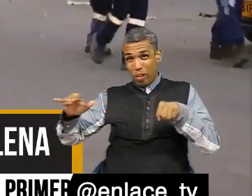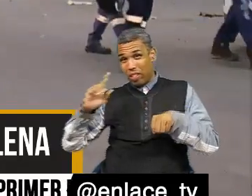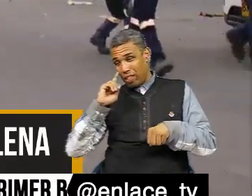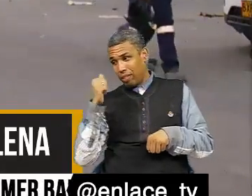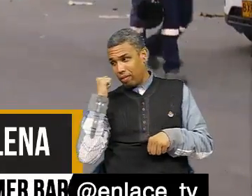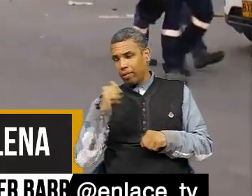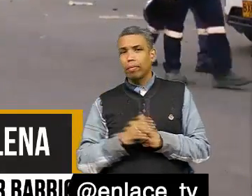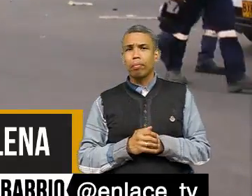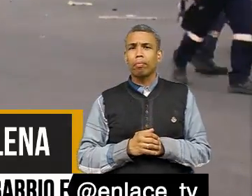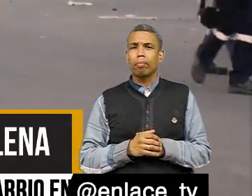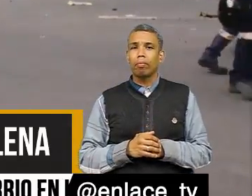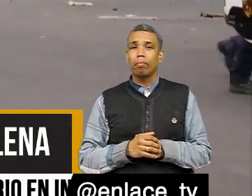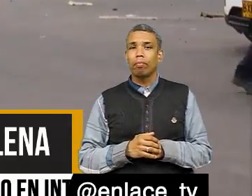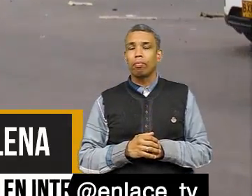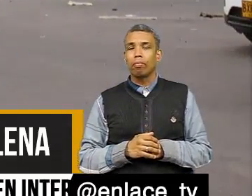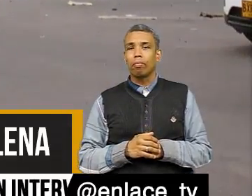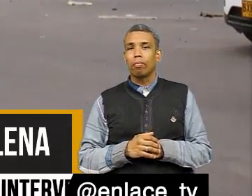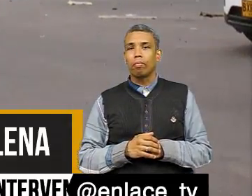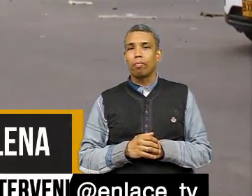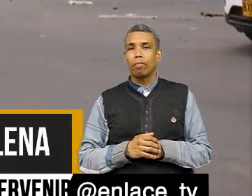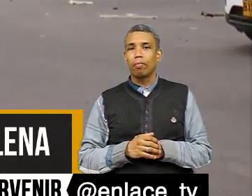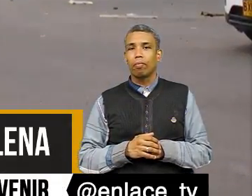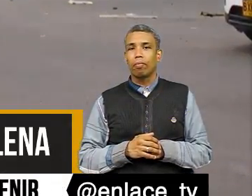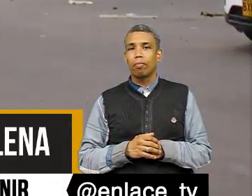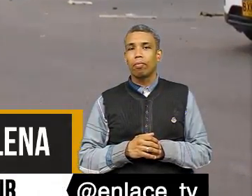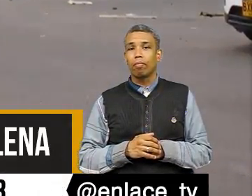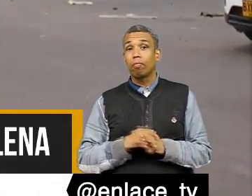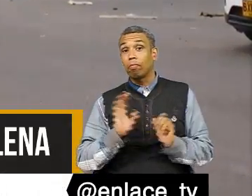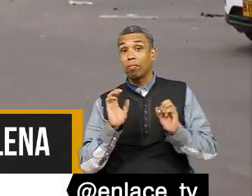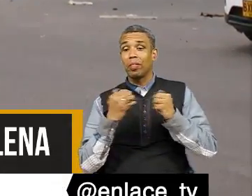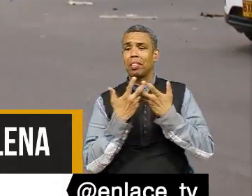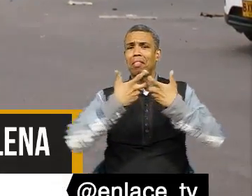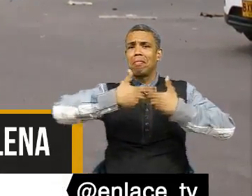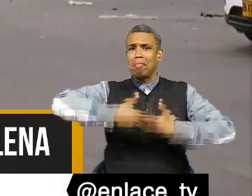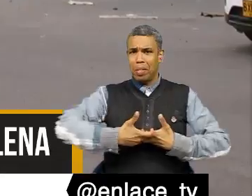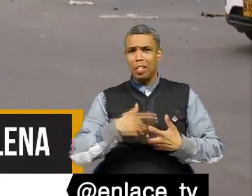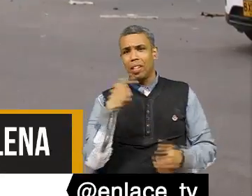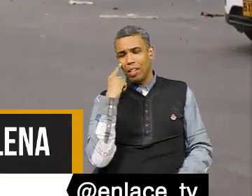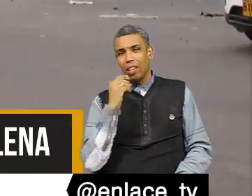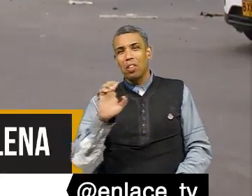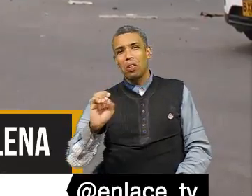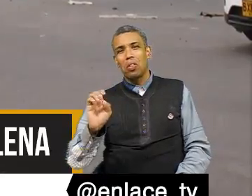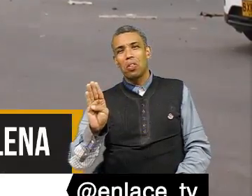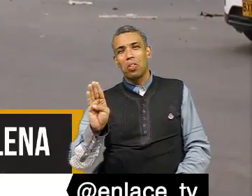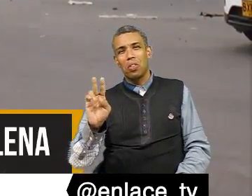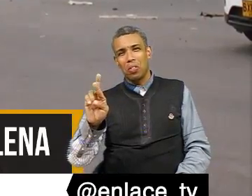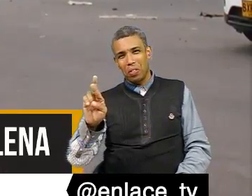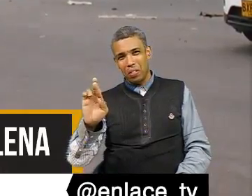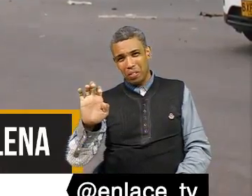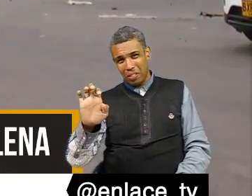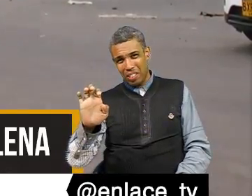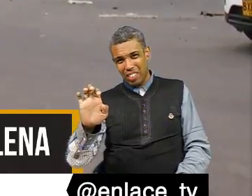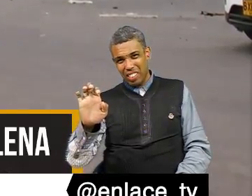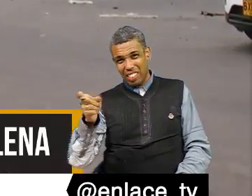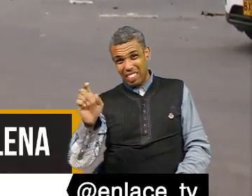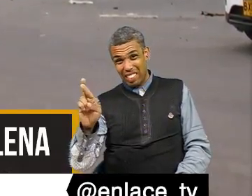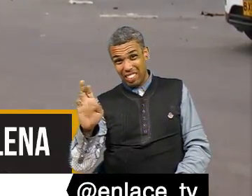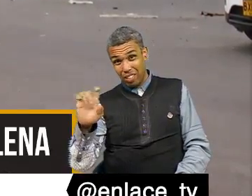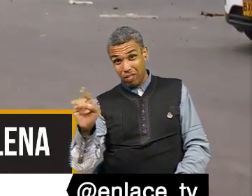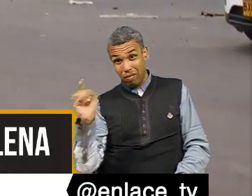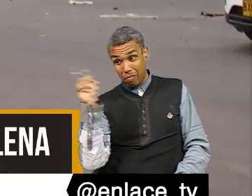Odebrecht, que ha tenido esta responsabilidad de recuperar el río Magdalena con una concesión, mejor, de